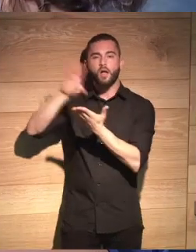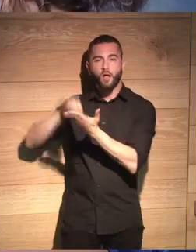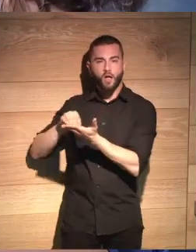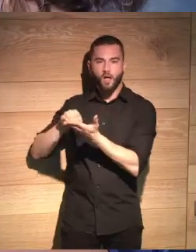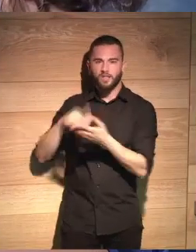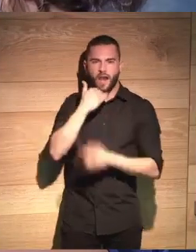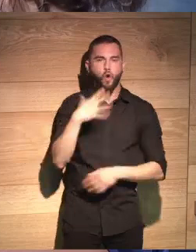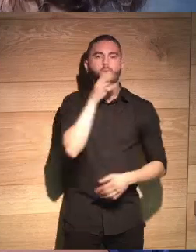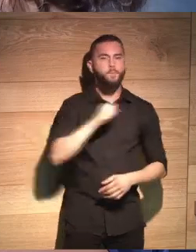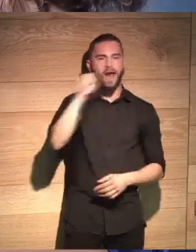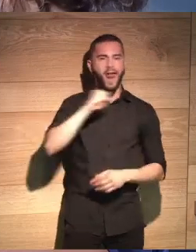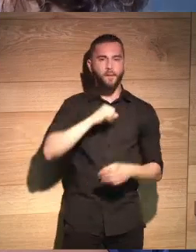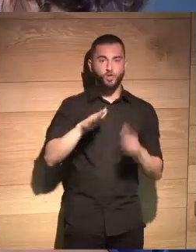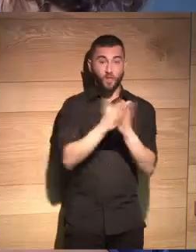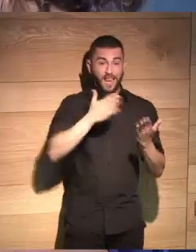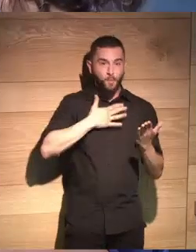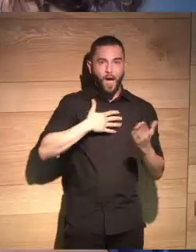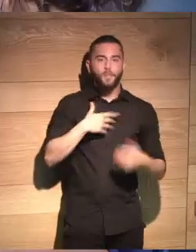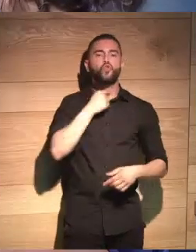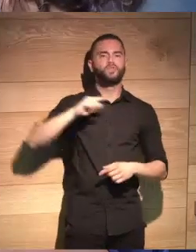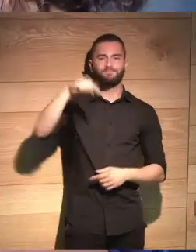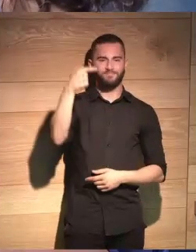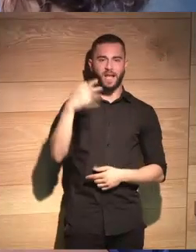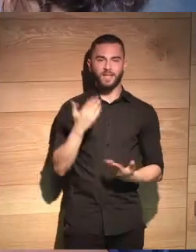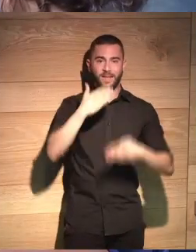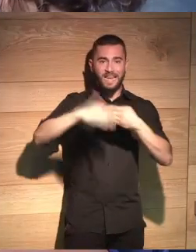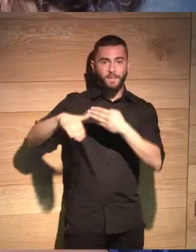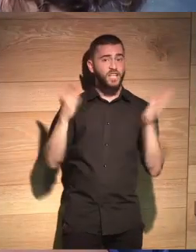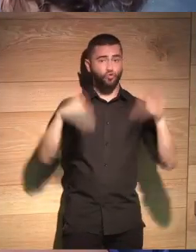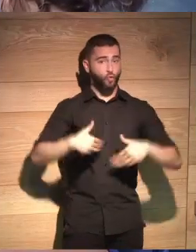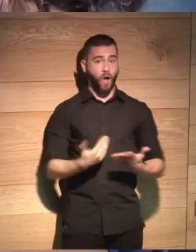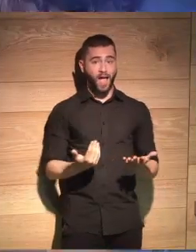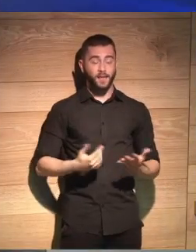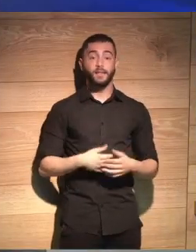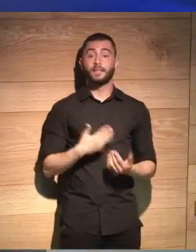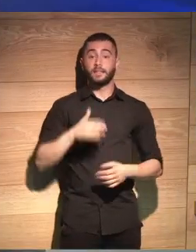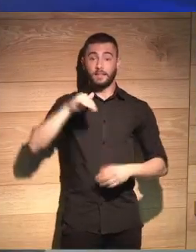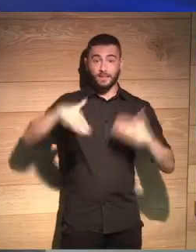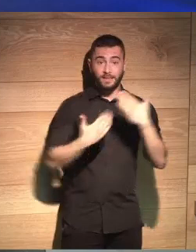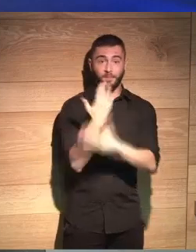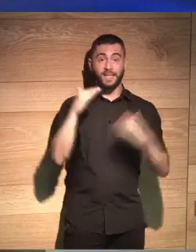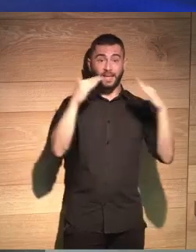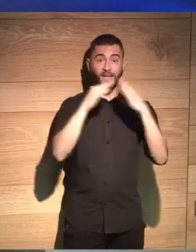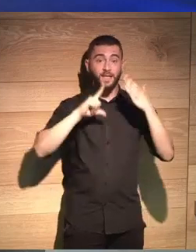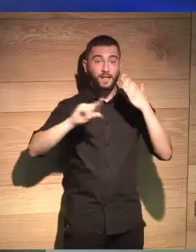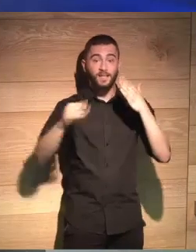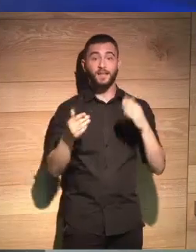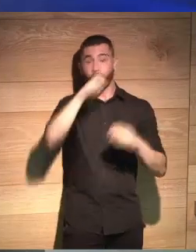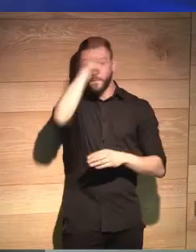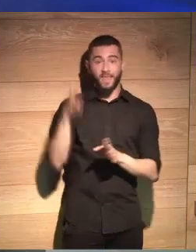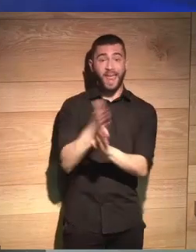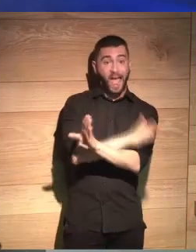más maravillosa de todo el libro, para mí, es que no tiene límites. Esta mañana en casa, antes de salir hacia